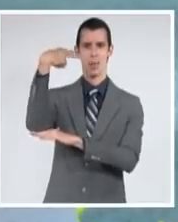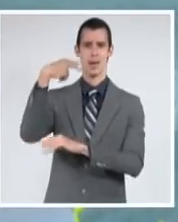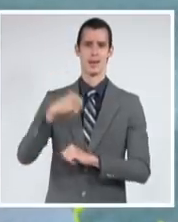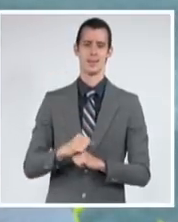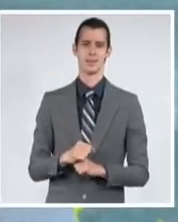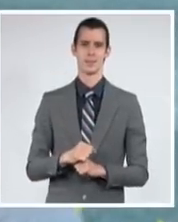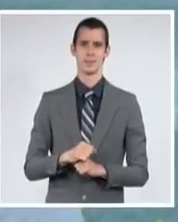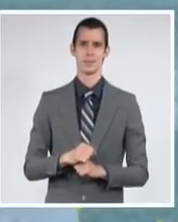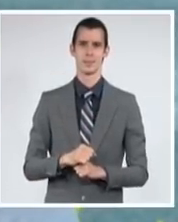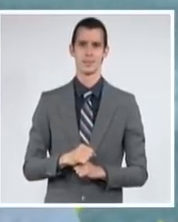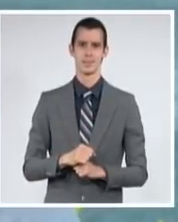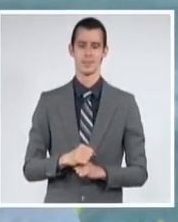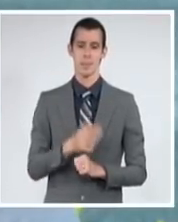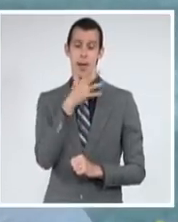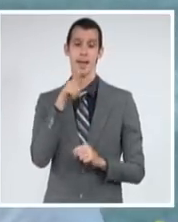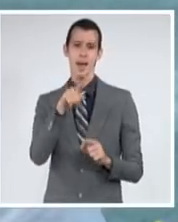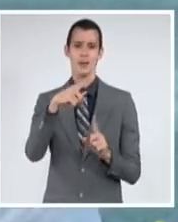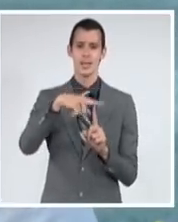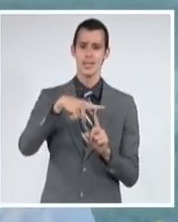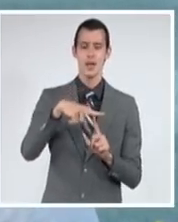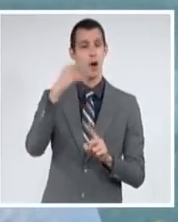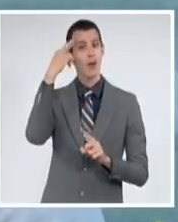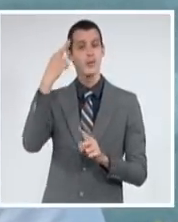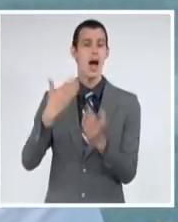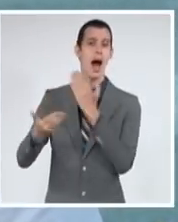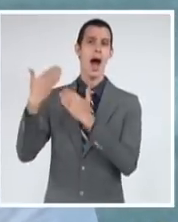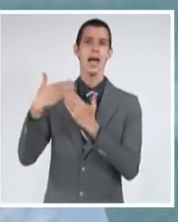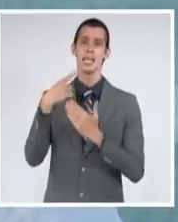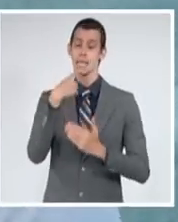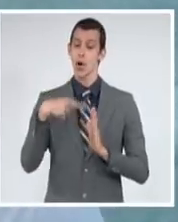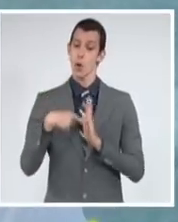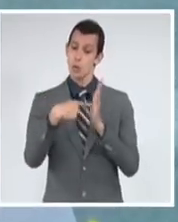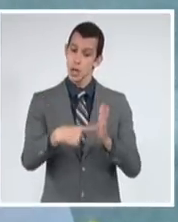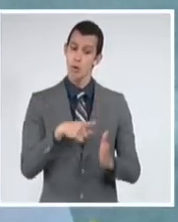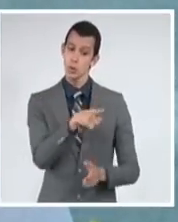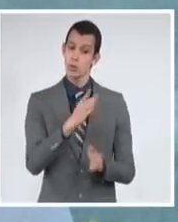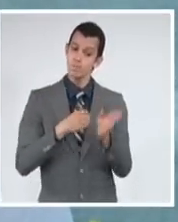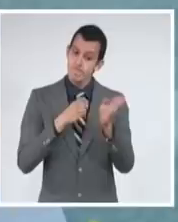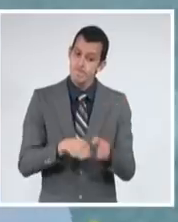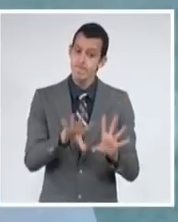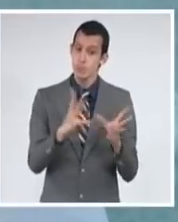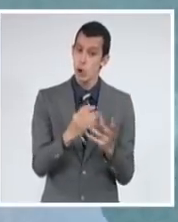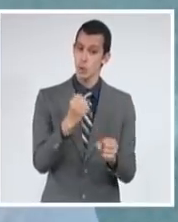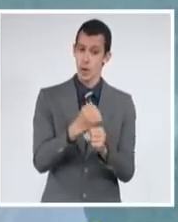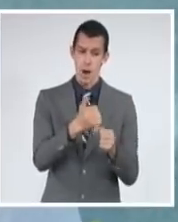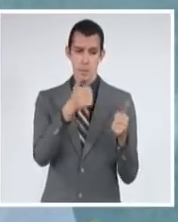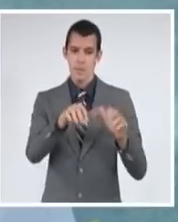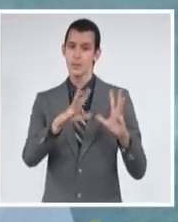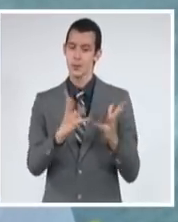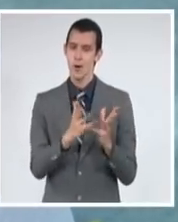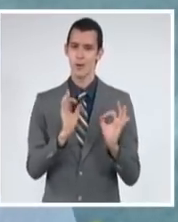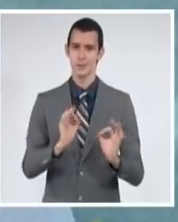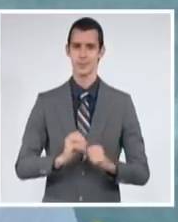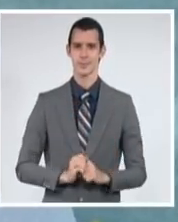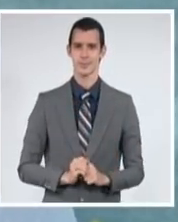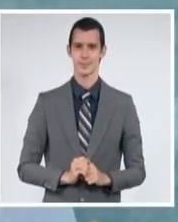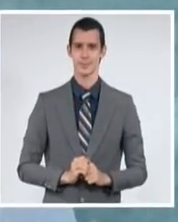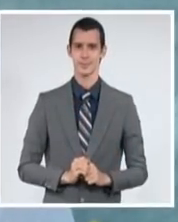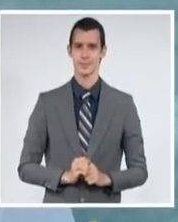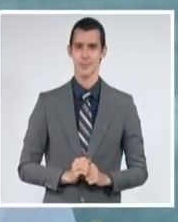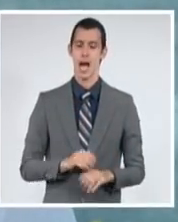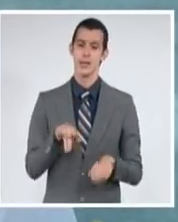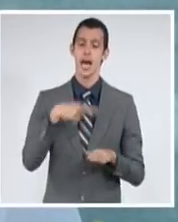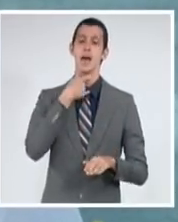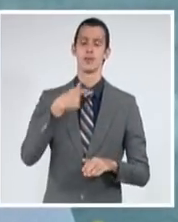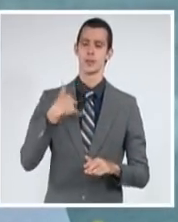que me decían cuando yo tenía 15 años. Carlos, pórtate bien, haz las cosas bien. Y cuando hago una cosa mal también, pienso en